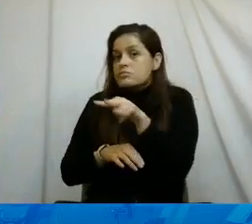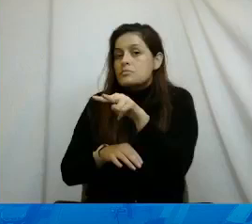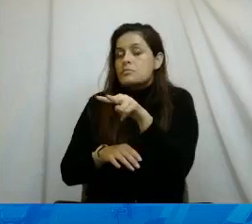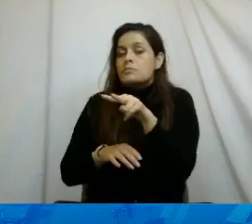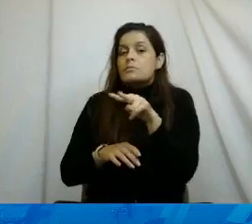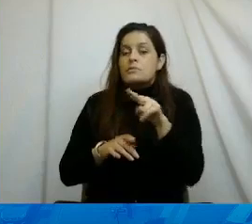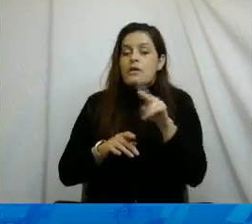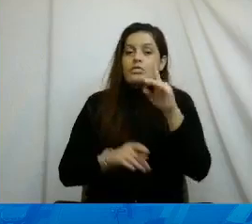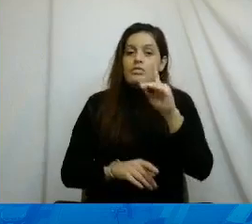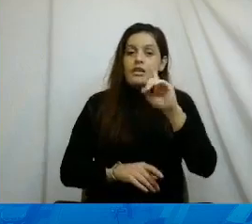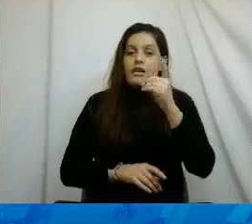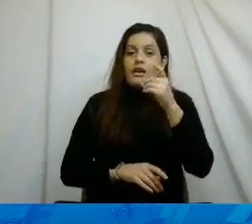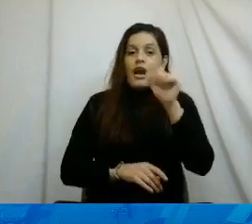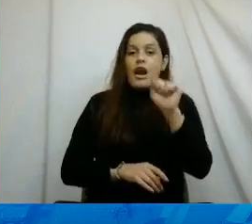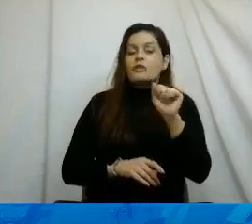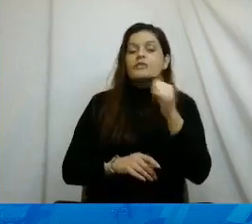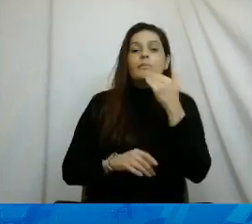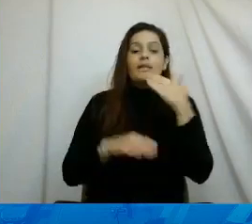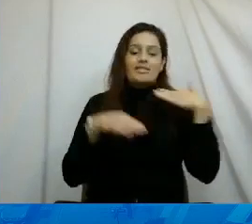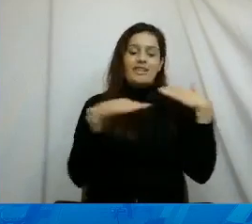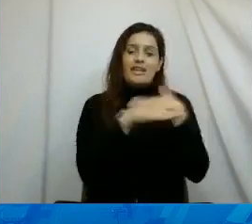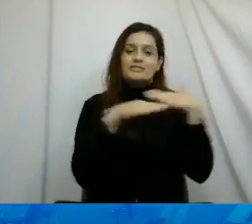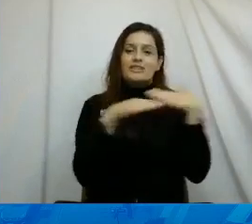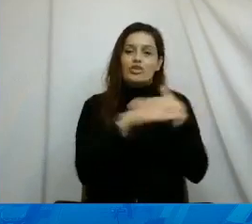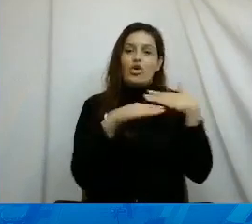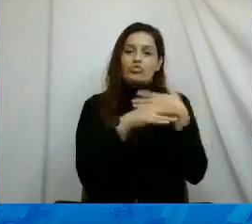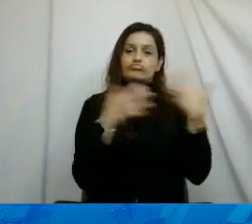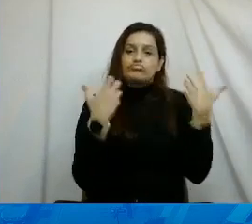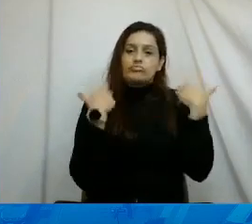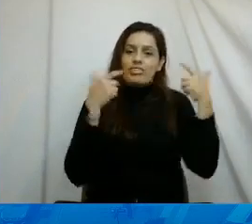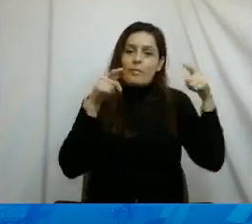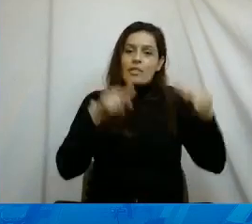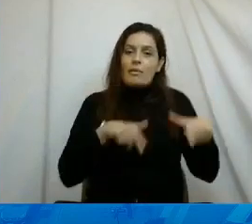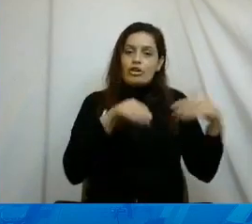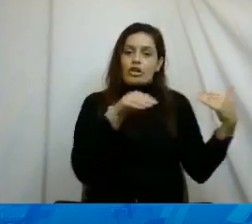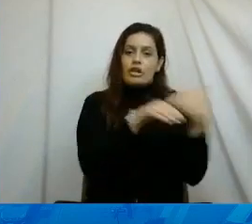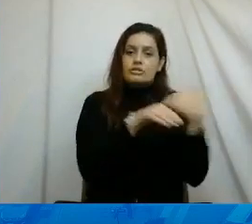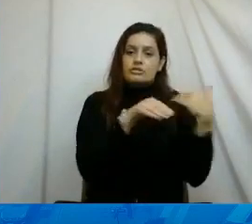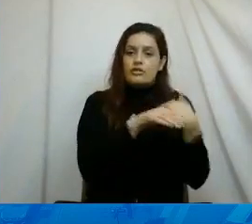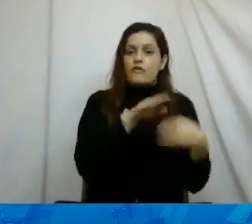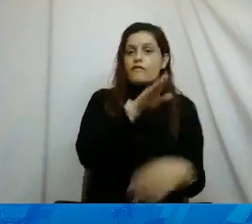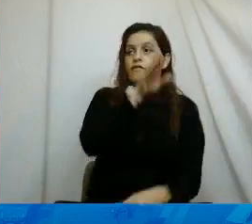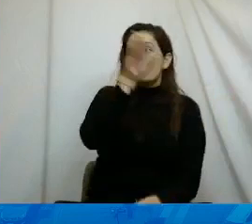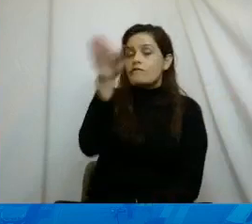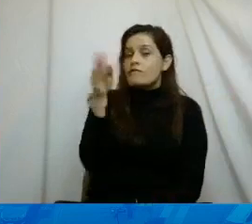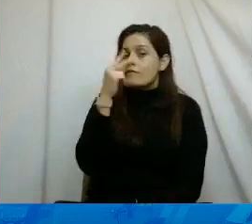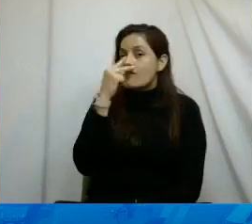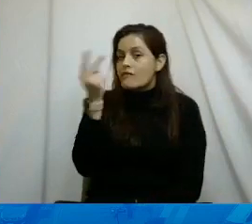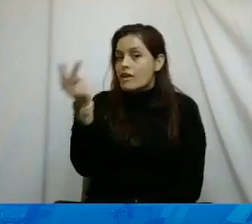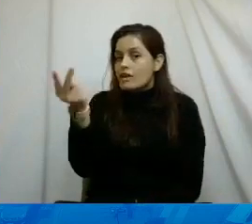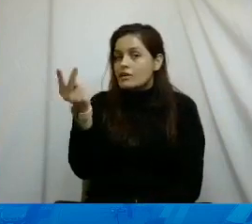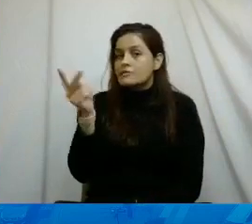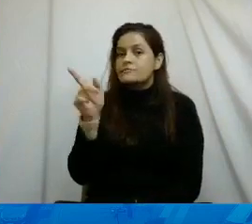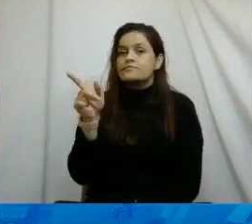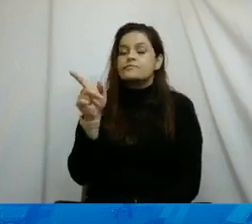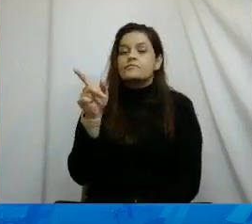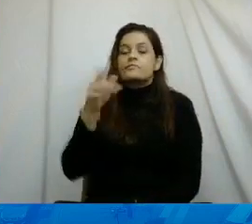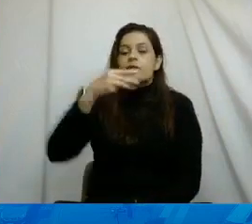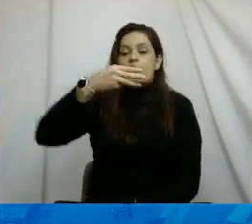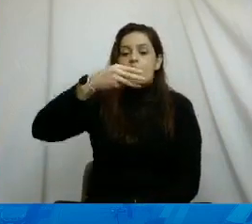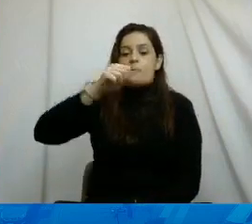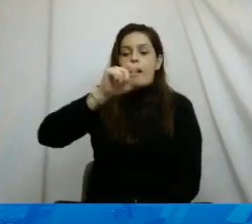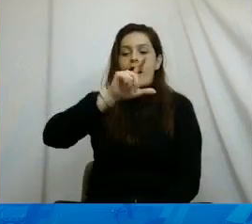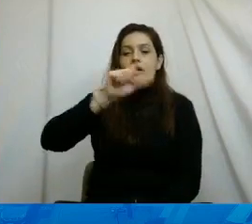personal de la Dirección de Tránsito del municipio, no solamente el sector del camino Melipilla-Mayarauco, sino que